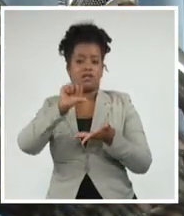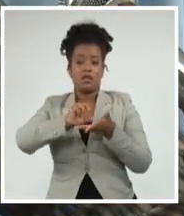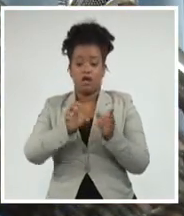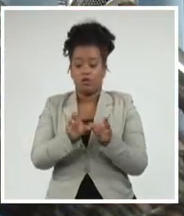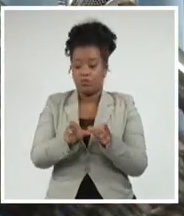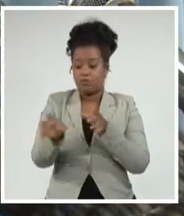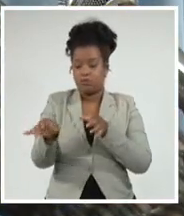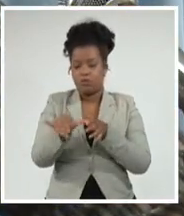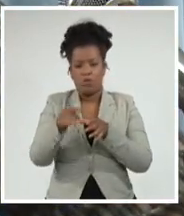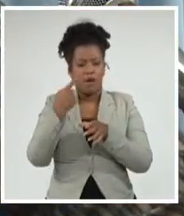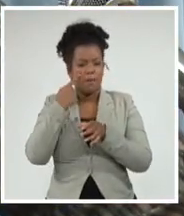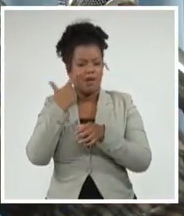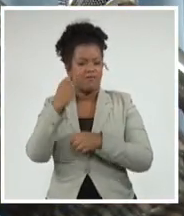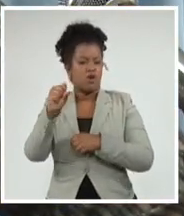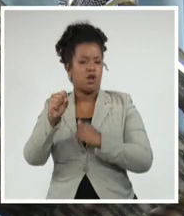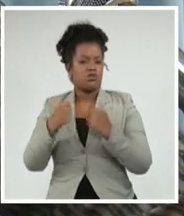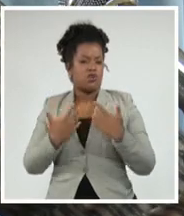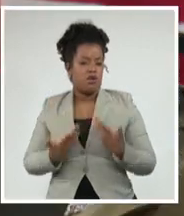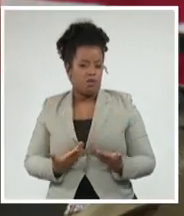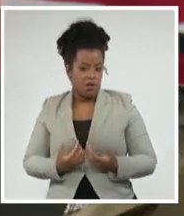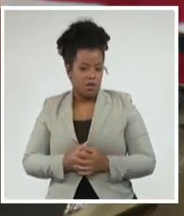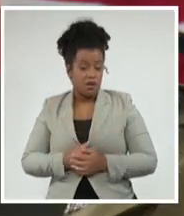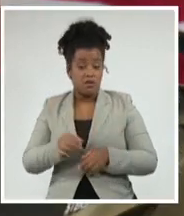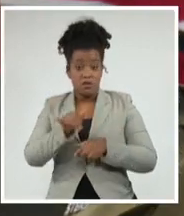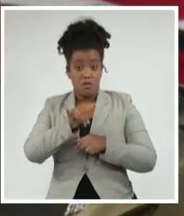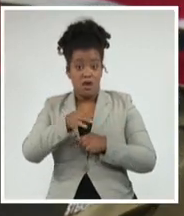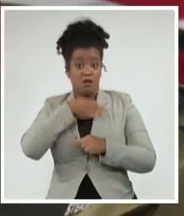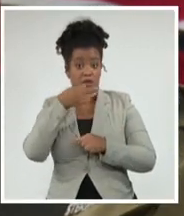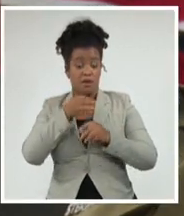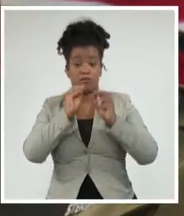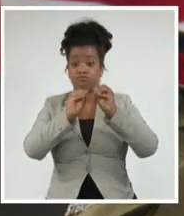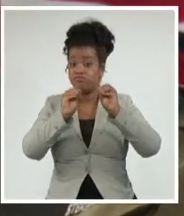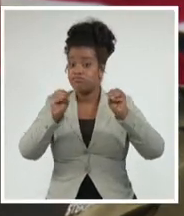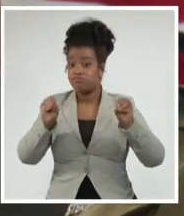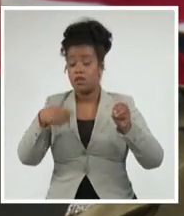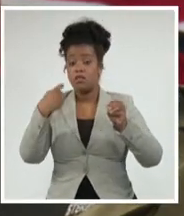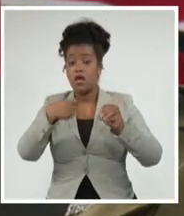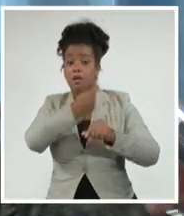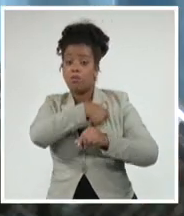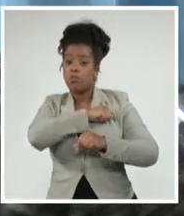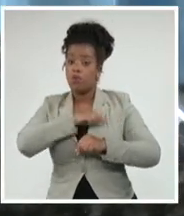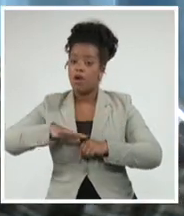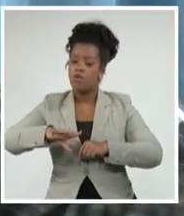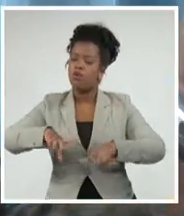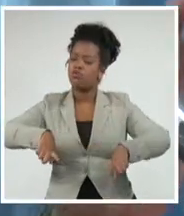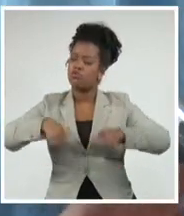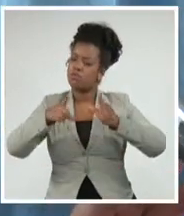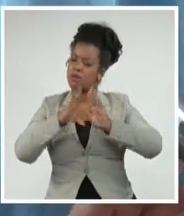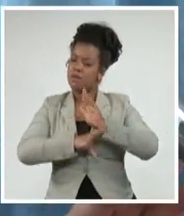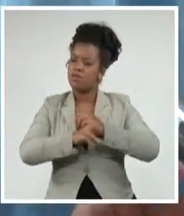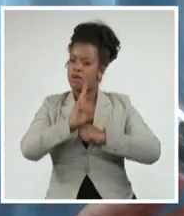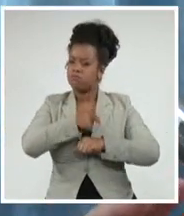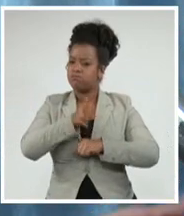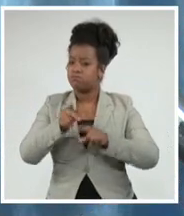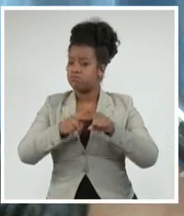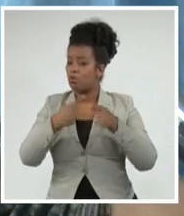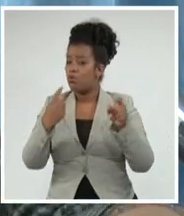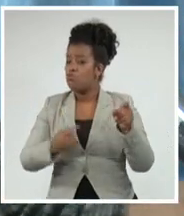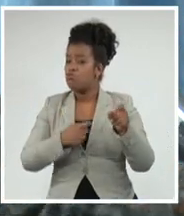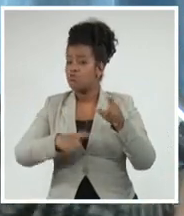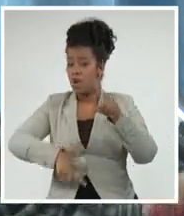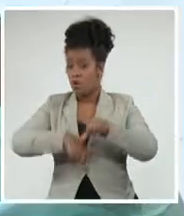a las violaciones y negligencias. También hizo un llamado para que el pueblo cumpla las medidas orientadas, porque esta batalla contra